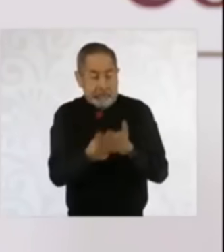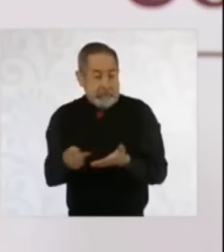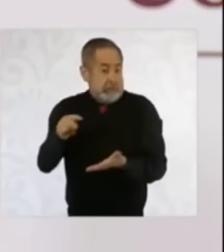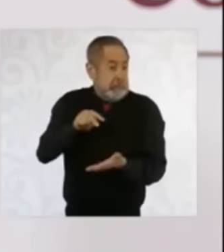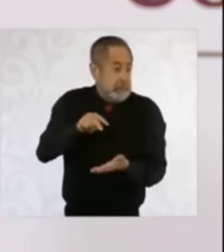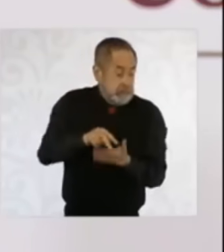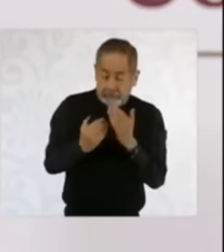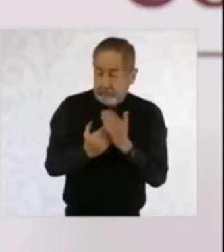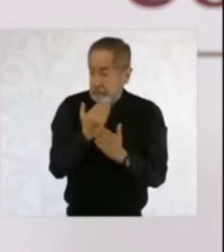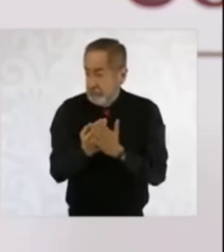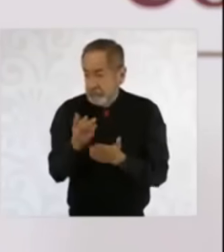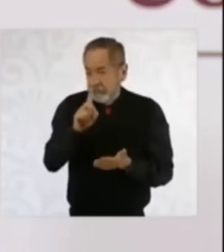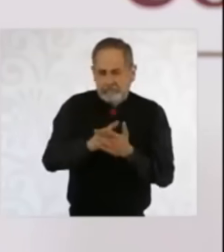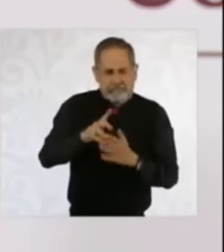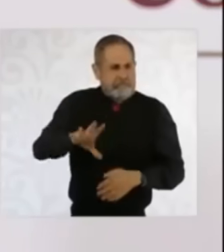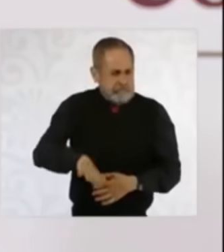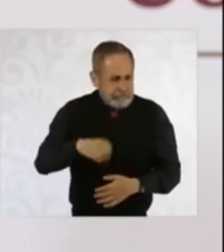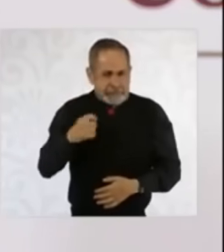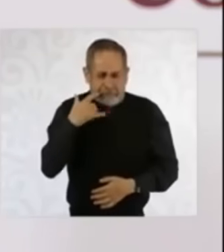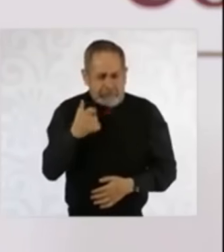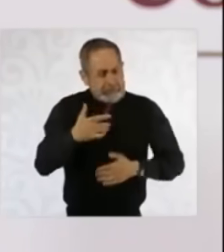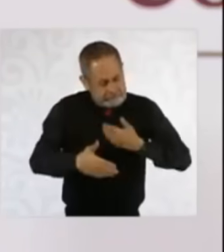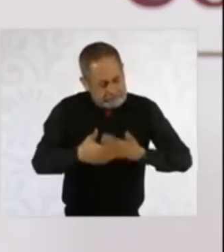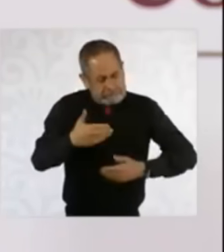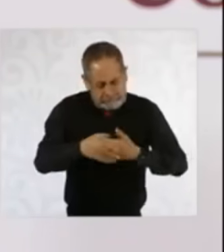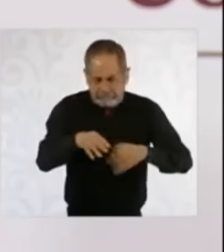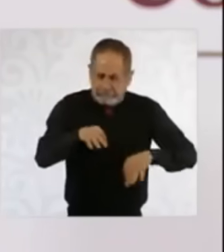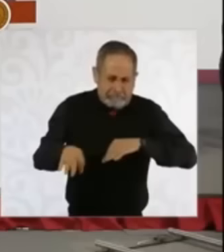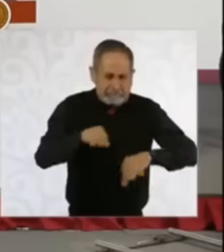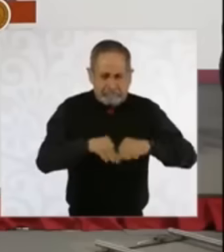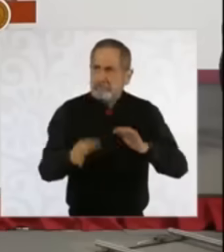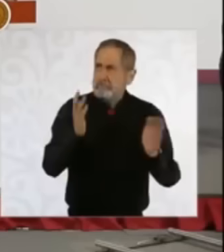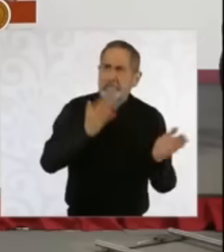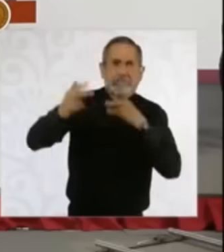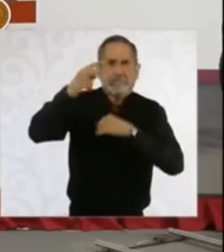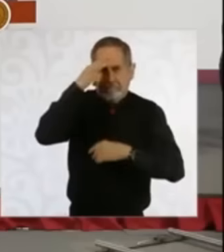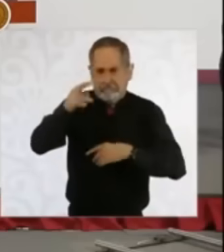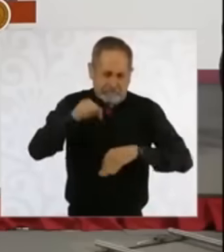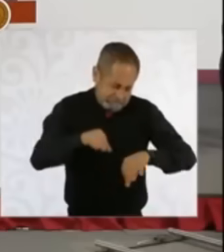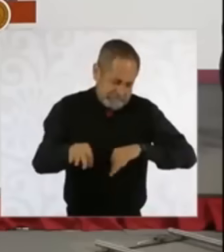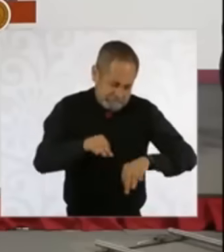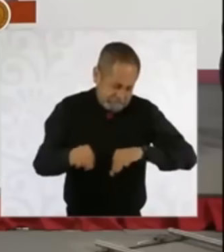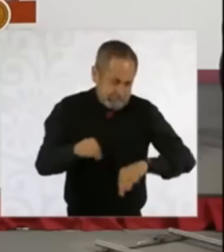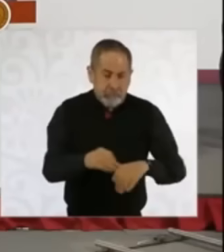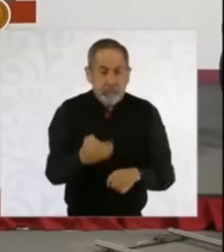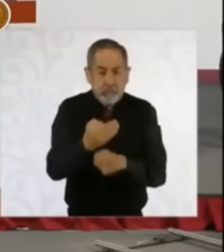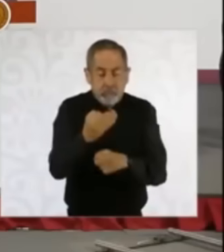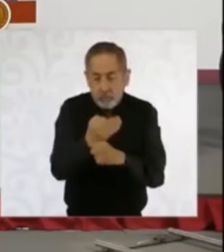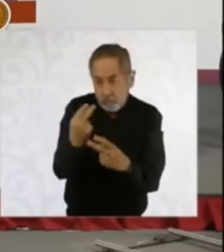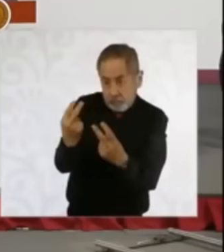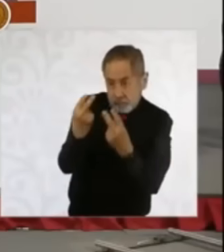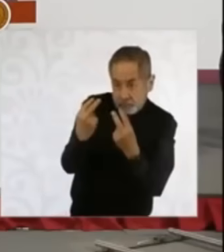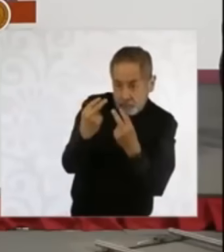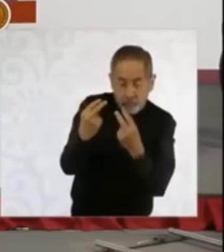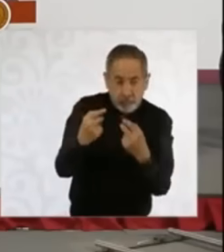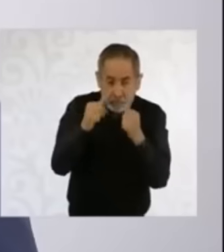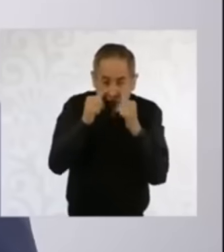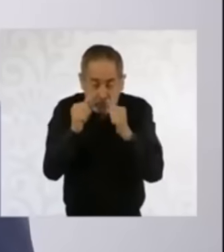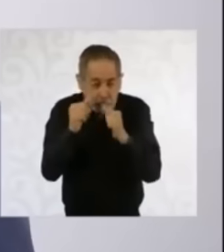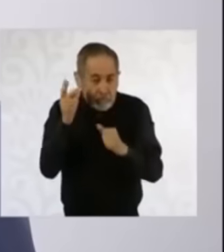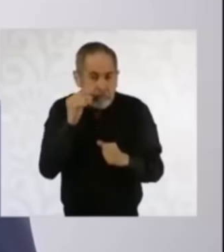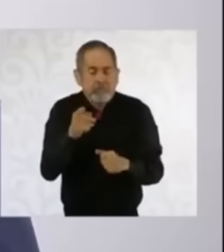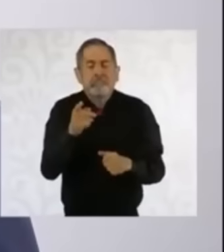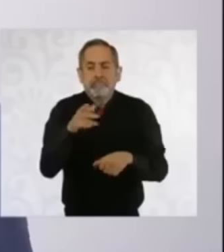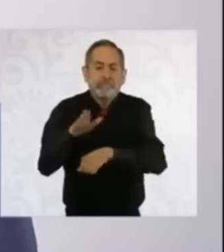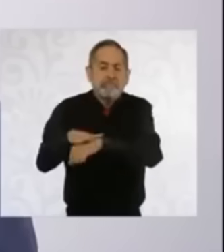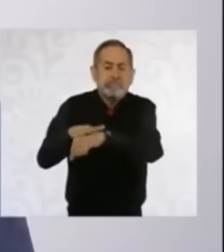oportunidad para aprovechar descuentos y promociones pero también Para apoyar a nuestros comerciantes locales Recuerden que cada peso que gastamos en